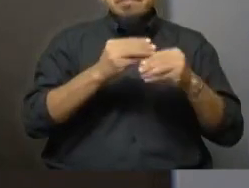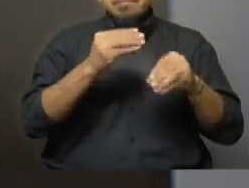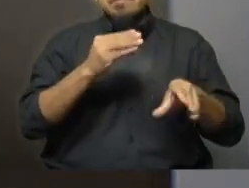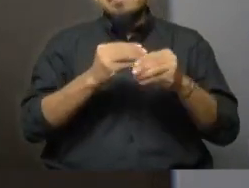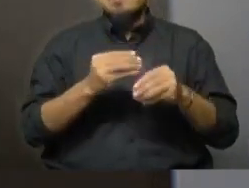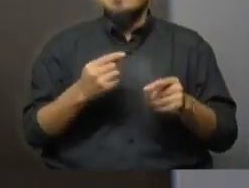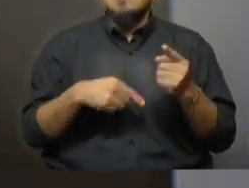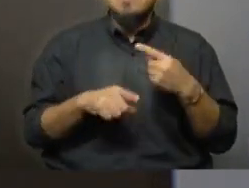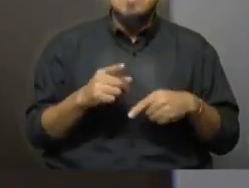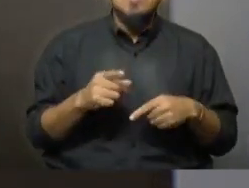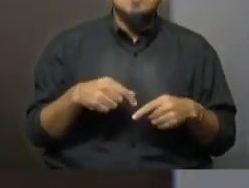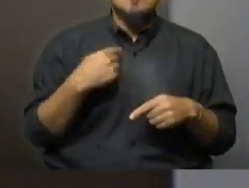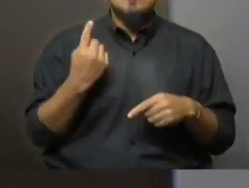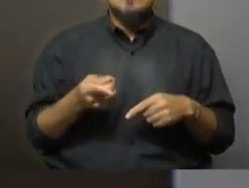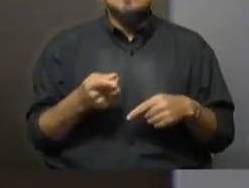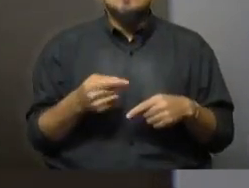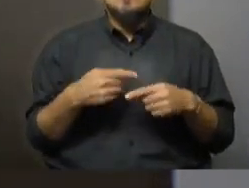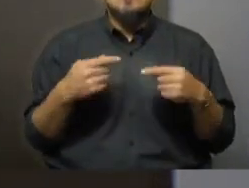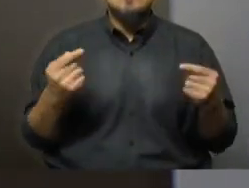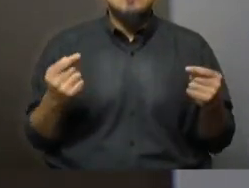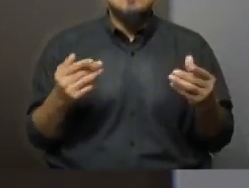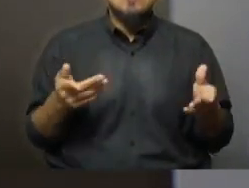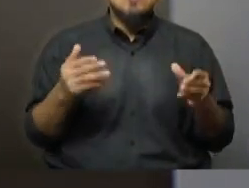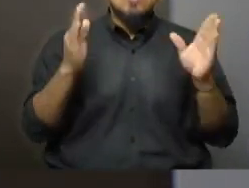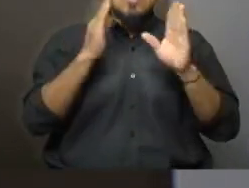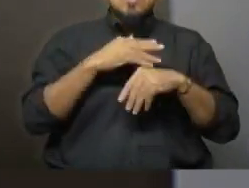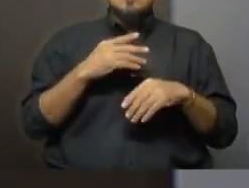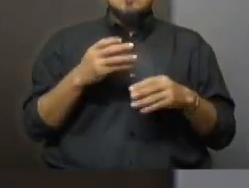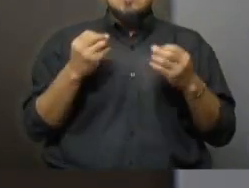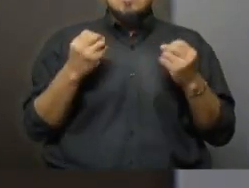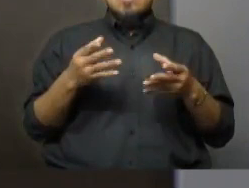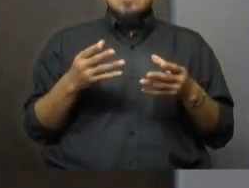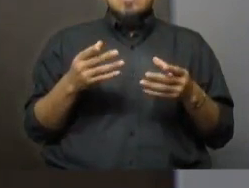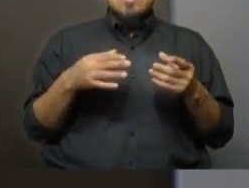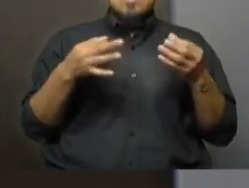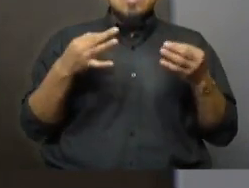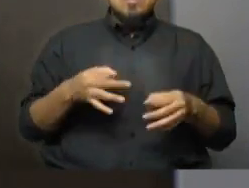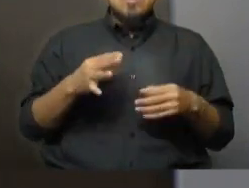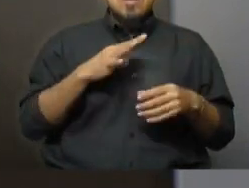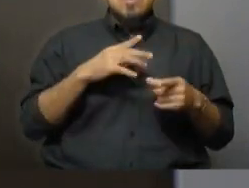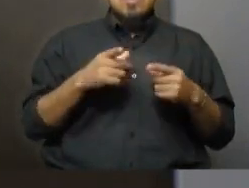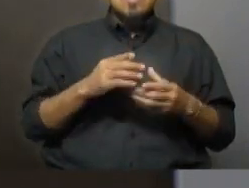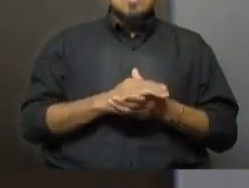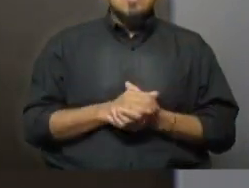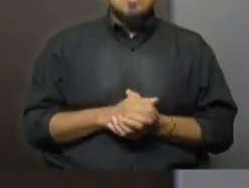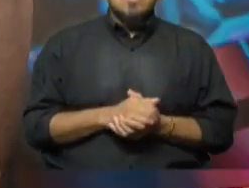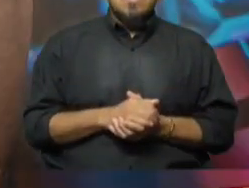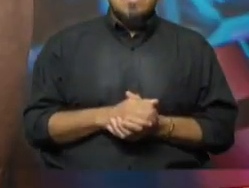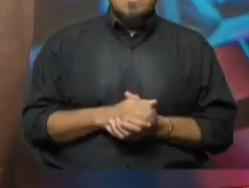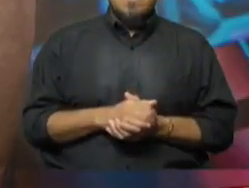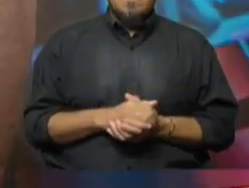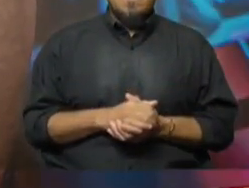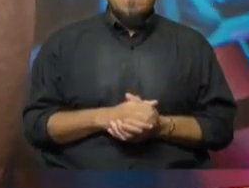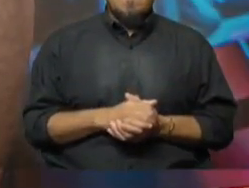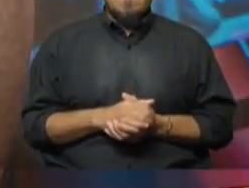claramente, seguramente en otras áreas, no puedo decirlo yo, pero seguramente sucede también. Paralelamente